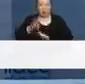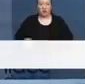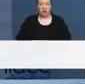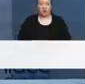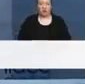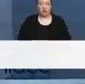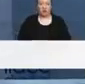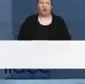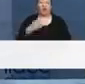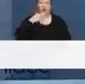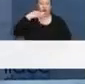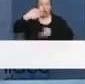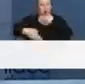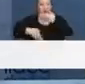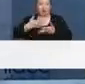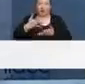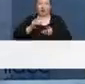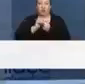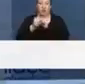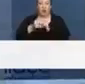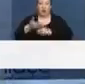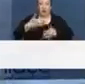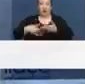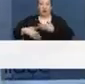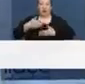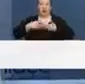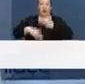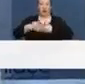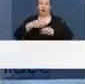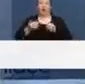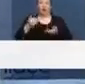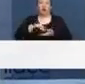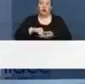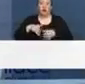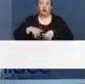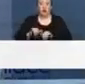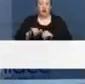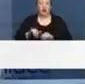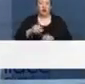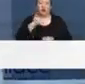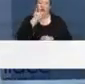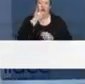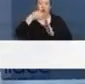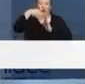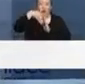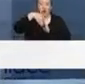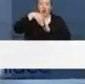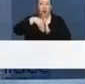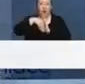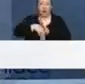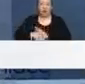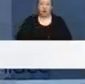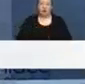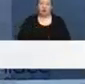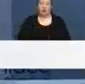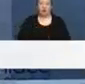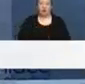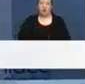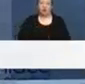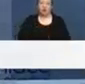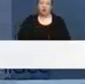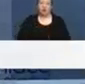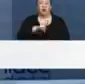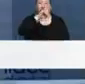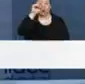estamos retrocediendo lo mucho que estaba él solo a ghana intentando ser nuestra obsesión nuestra pasión dos siglos de su desarrollo son